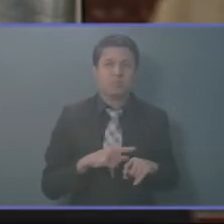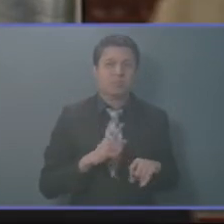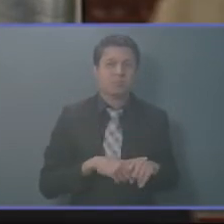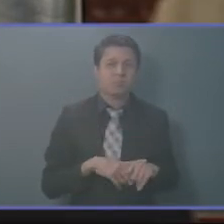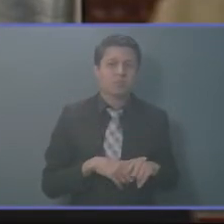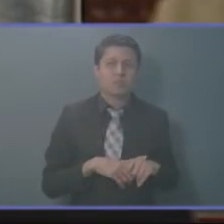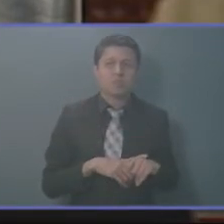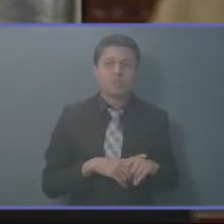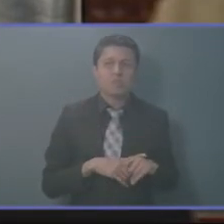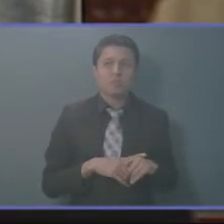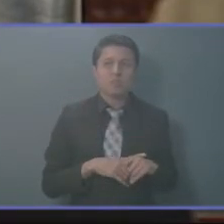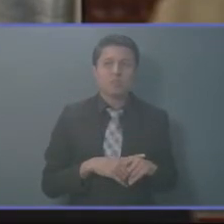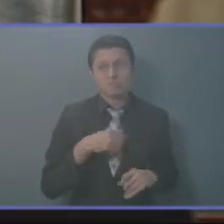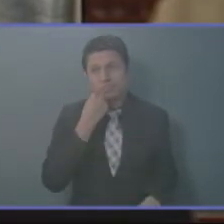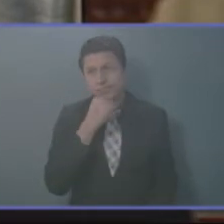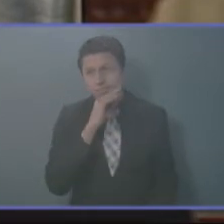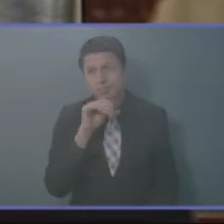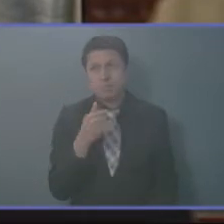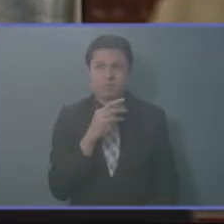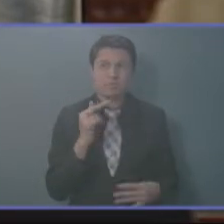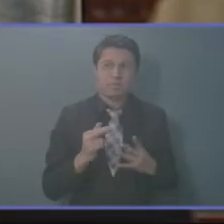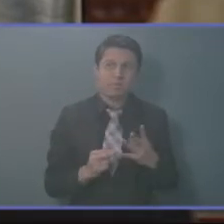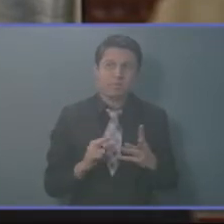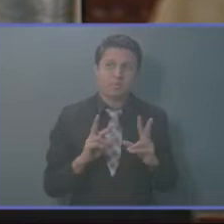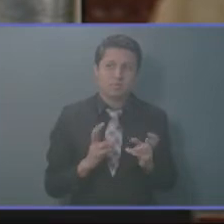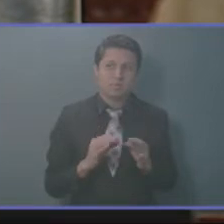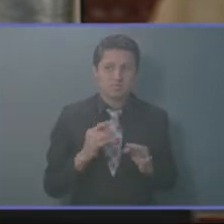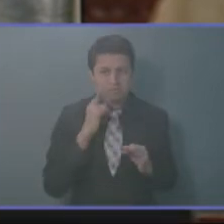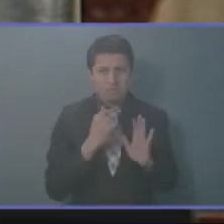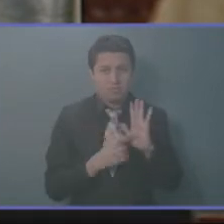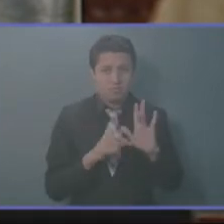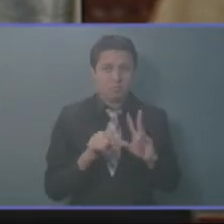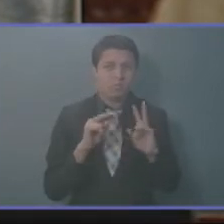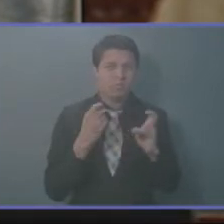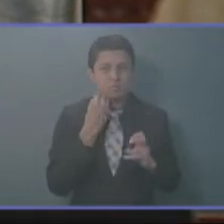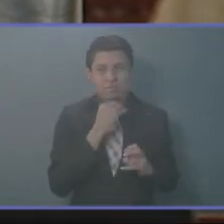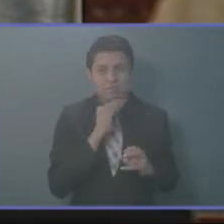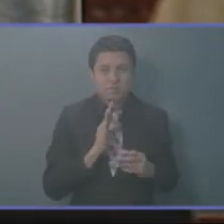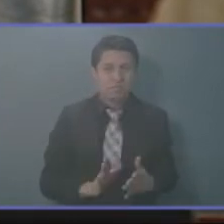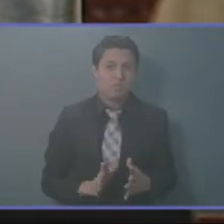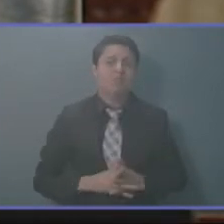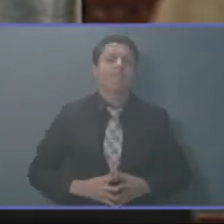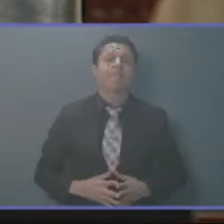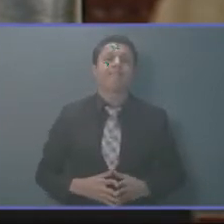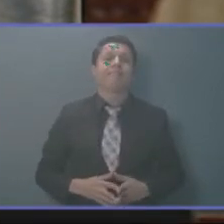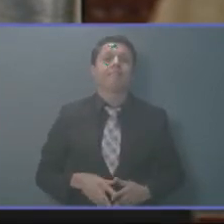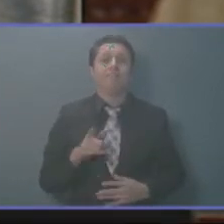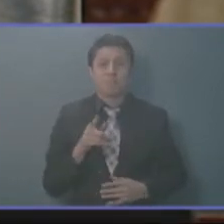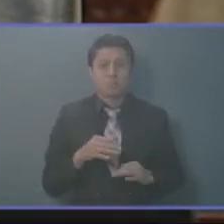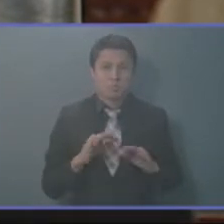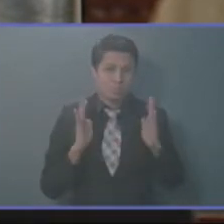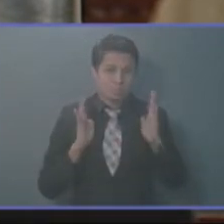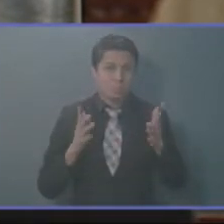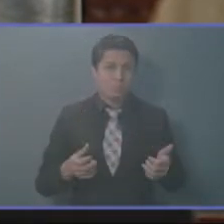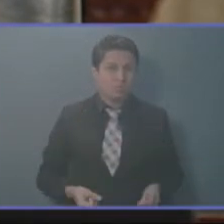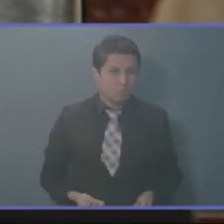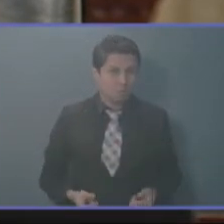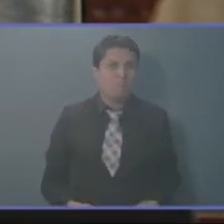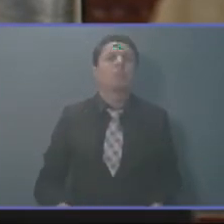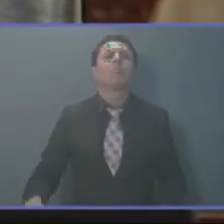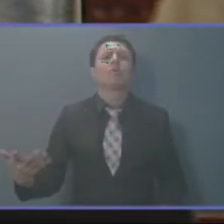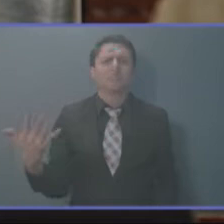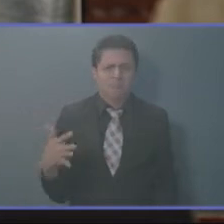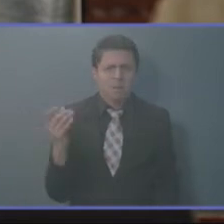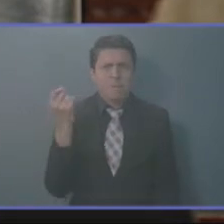eventualmente infectados, entre otros requerimientos que surjan sobre la pandemia. Es así como el gobierno, entendiéndose